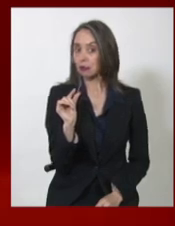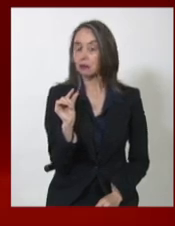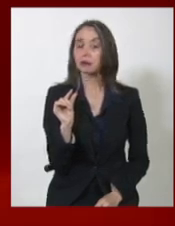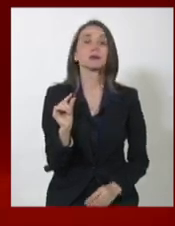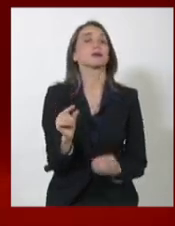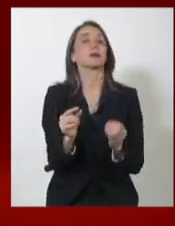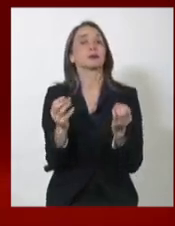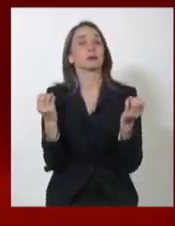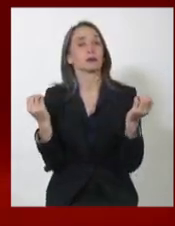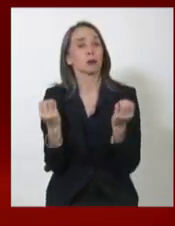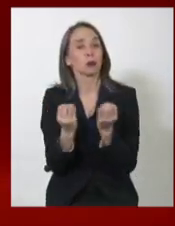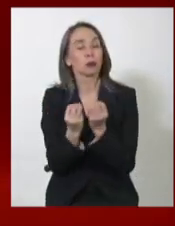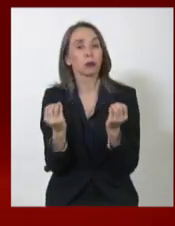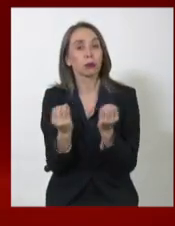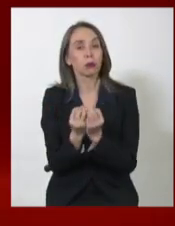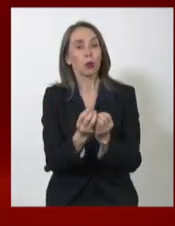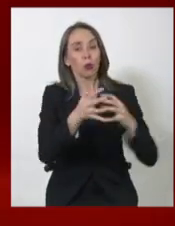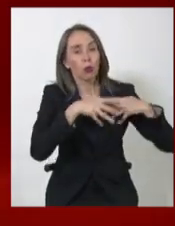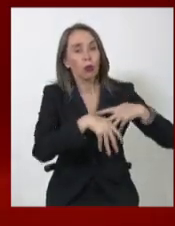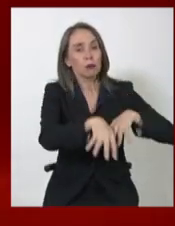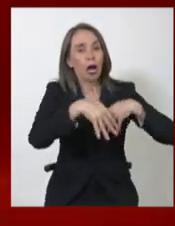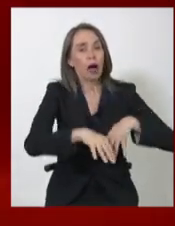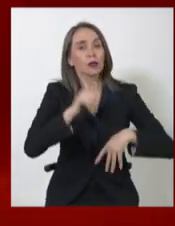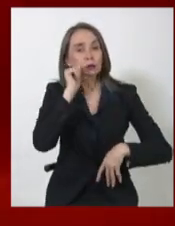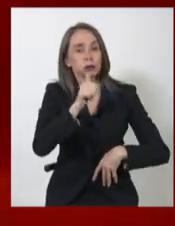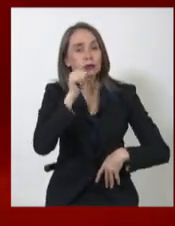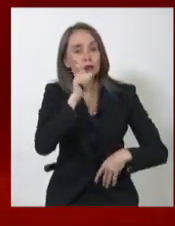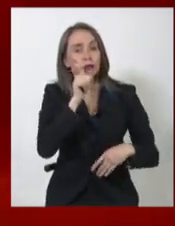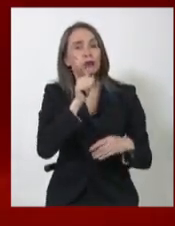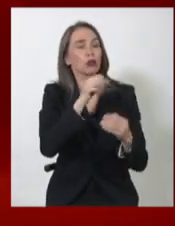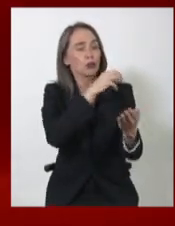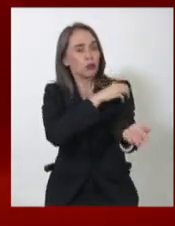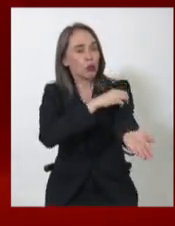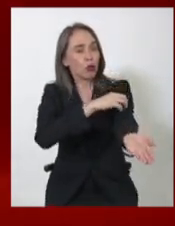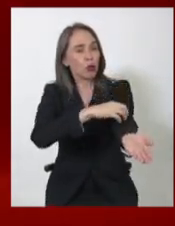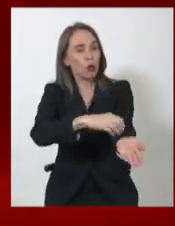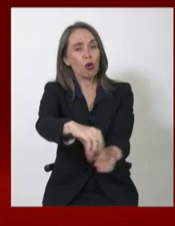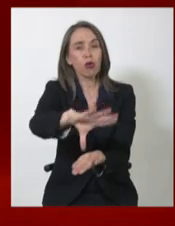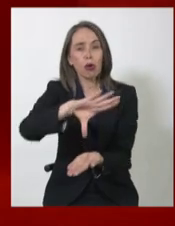una masiva y persistente movilización que se extendió por todo el país,